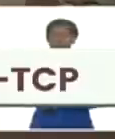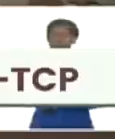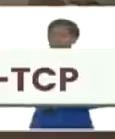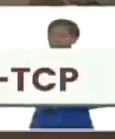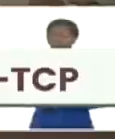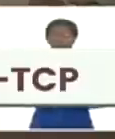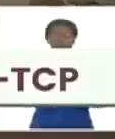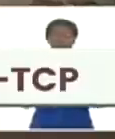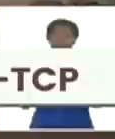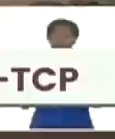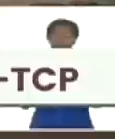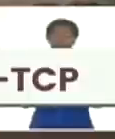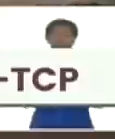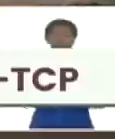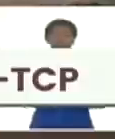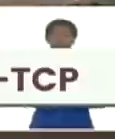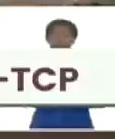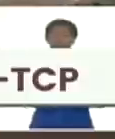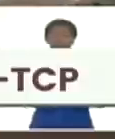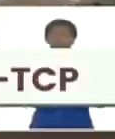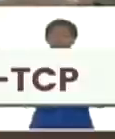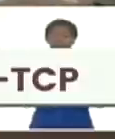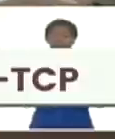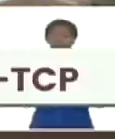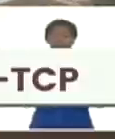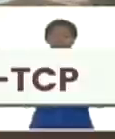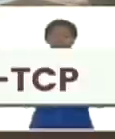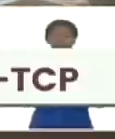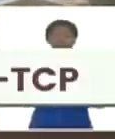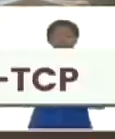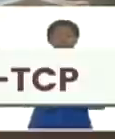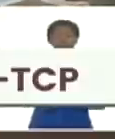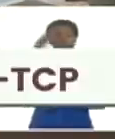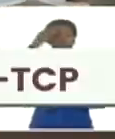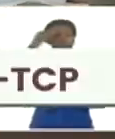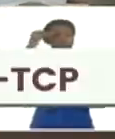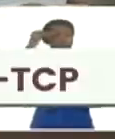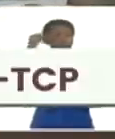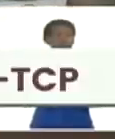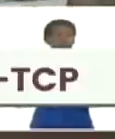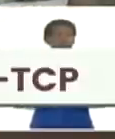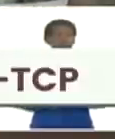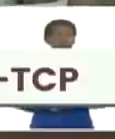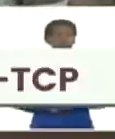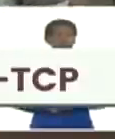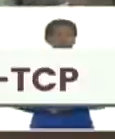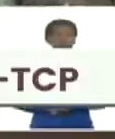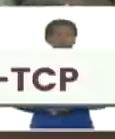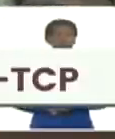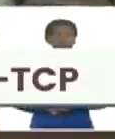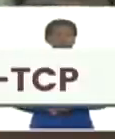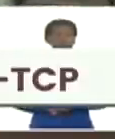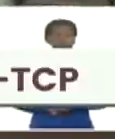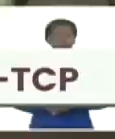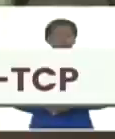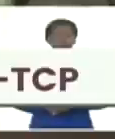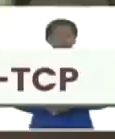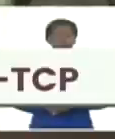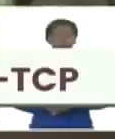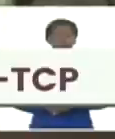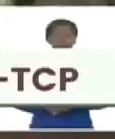Trump. And in so doing, he hasn't even taken us back. Y al hacer